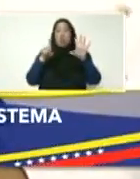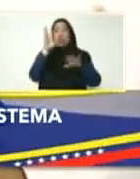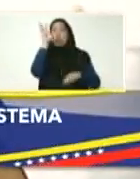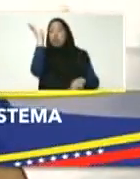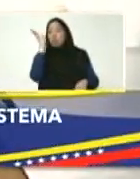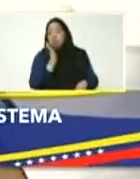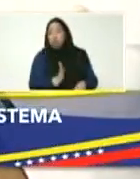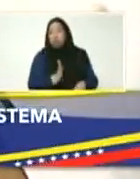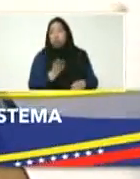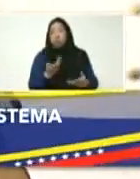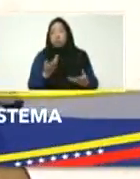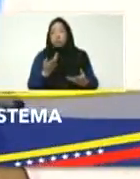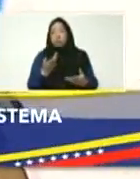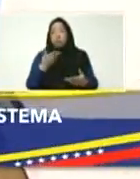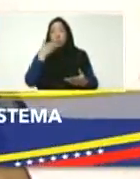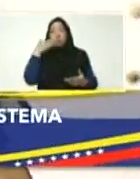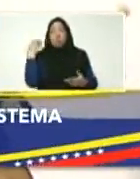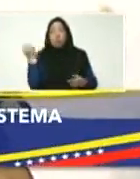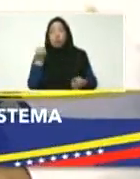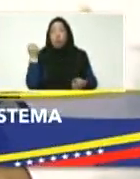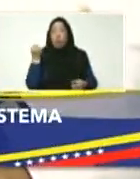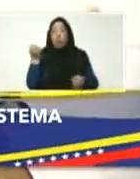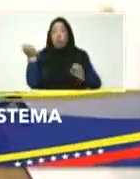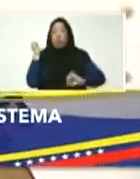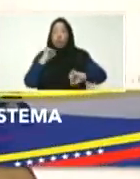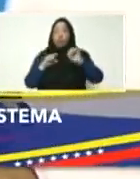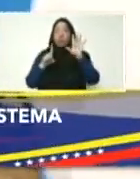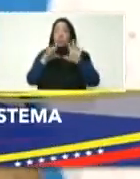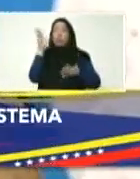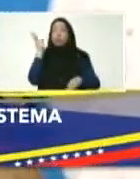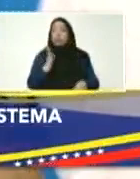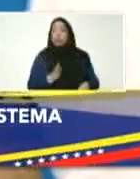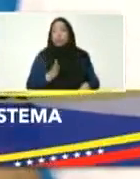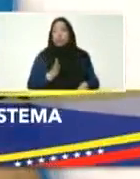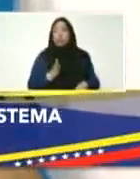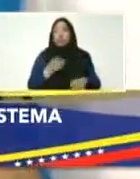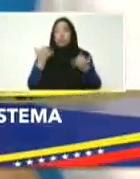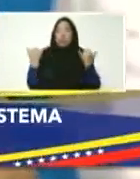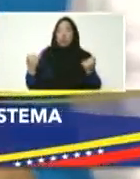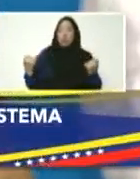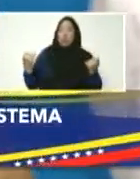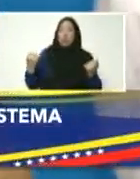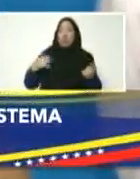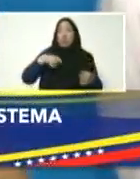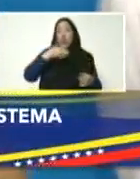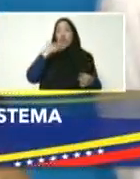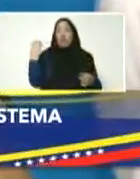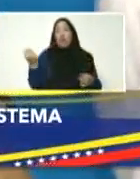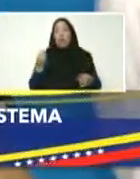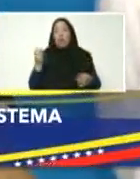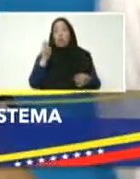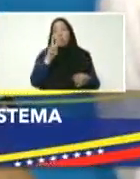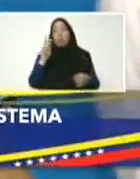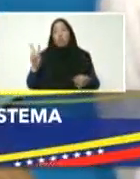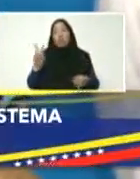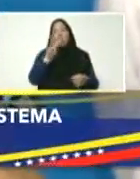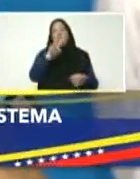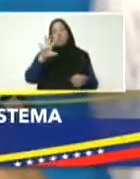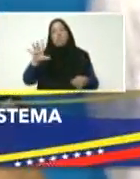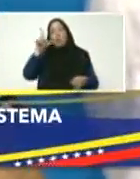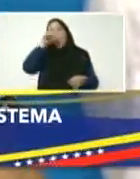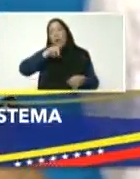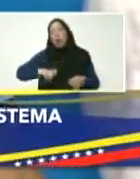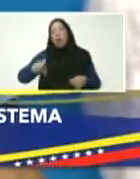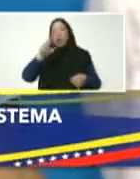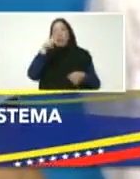donde orgullosamente defendíamos ese 6%. Y ver ahora que un muchacho de 22, de 25 años, de 30,